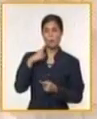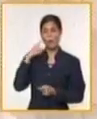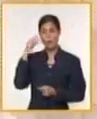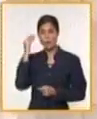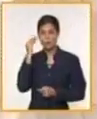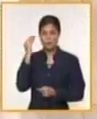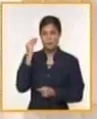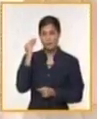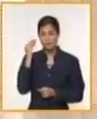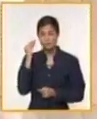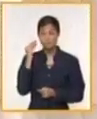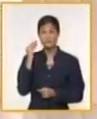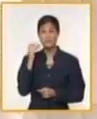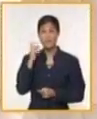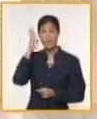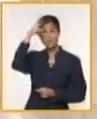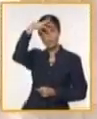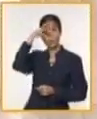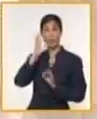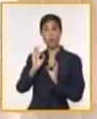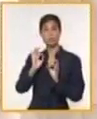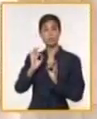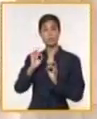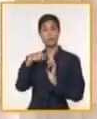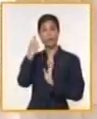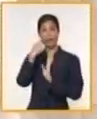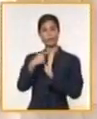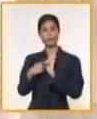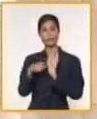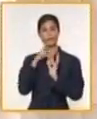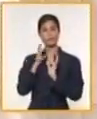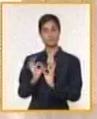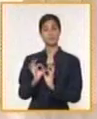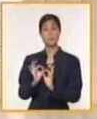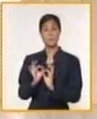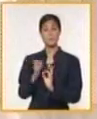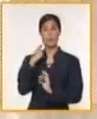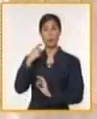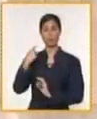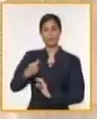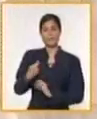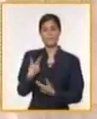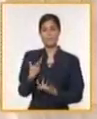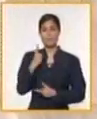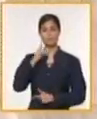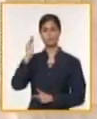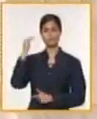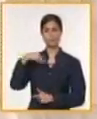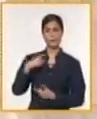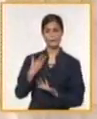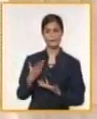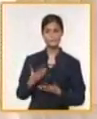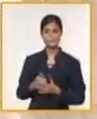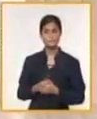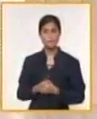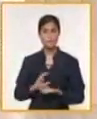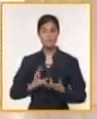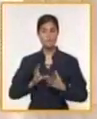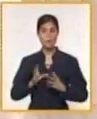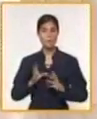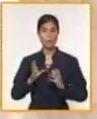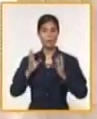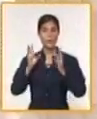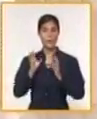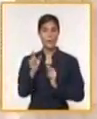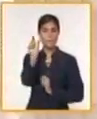estilo, pero hay que buscar la coherencia. Porque ese es un imperio. Yo te decía que los imperios caen desde dentro. Porque íbamos a hablar de